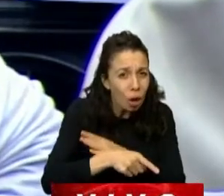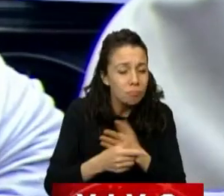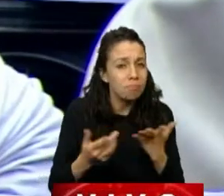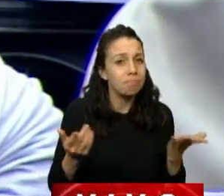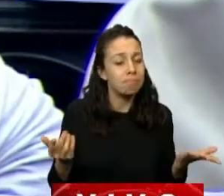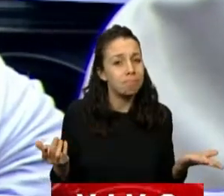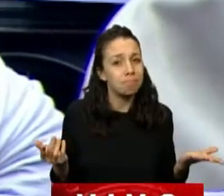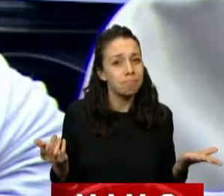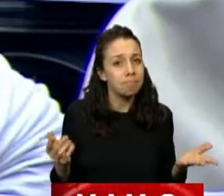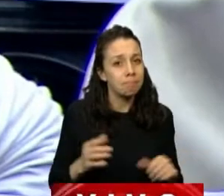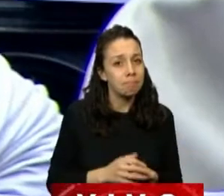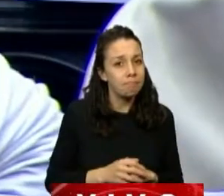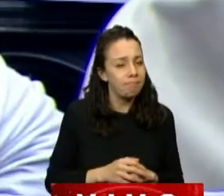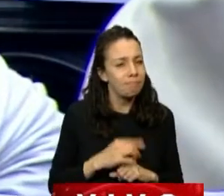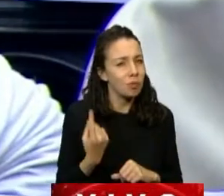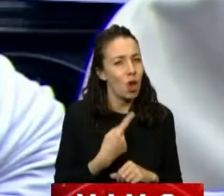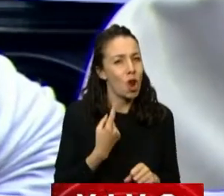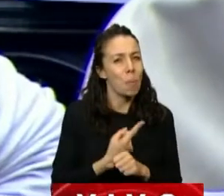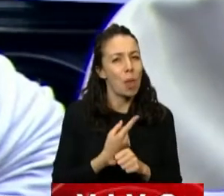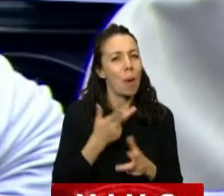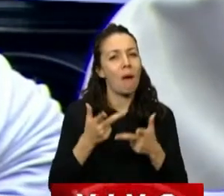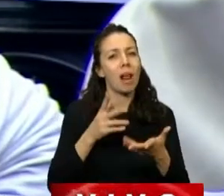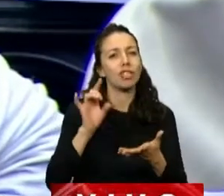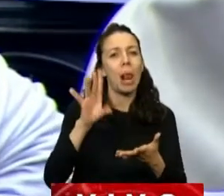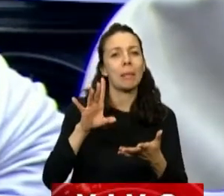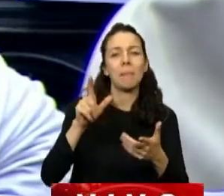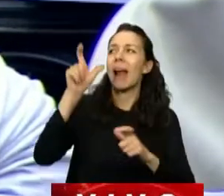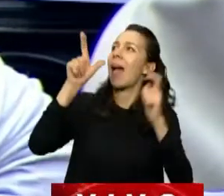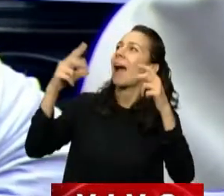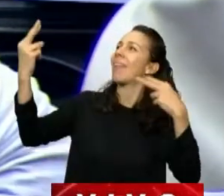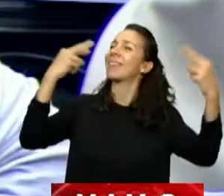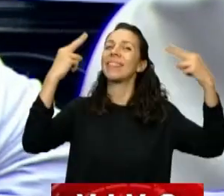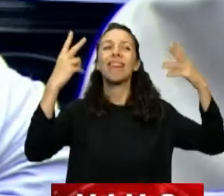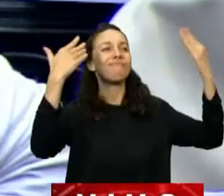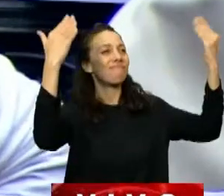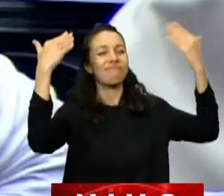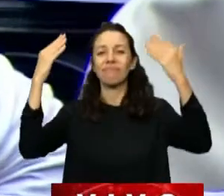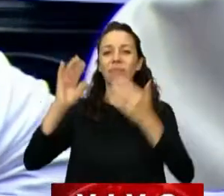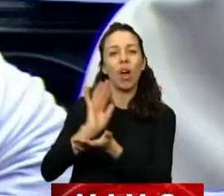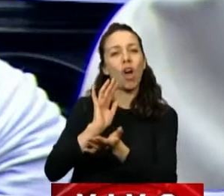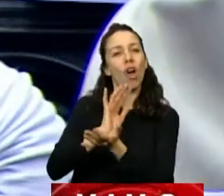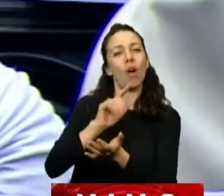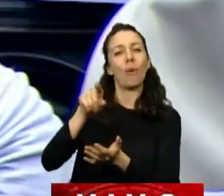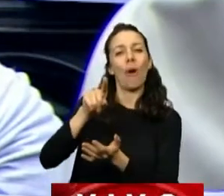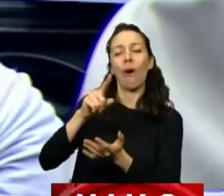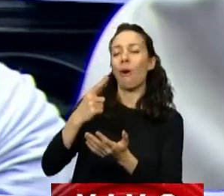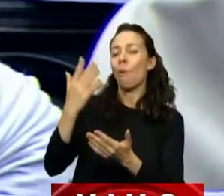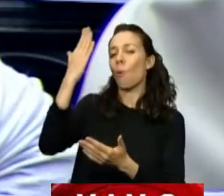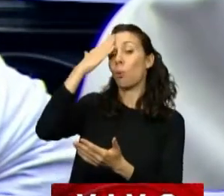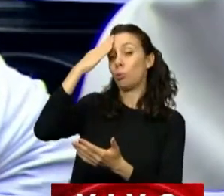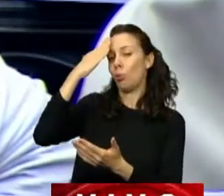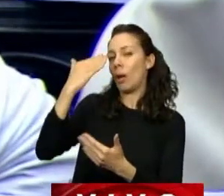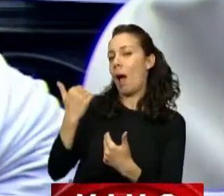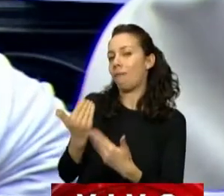Y acá no podemos hablar solamente para la tribuna, no podemos partidizar la cultura. La cultura